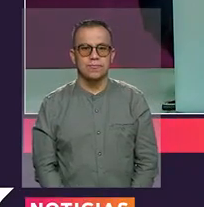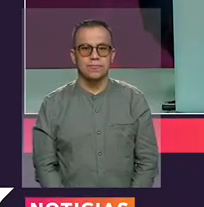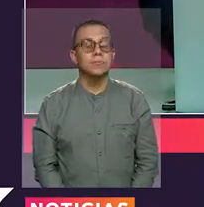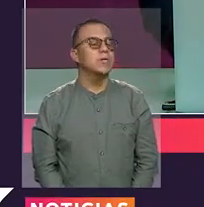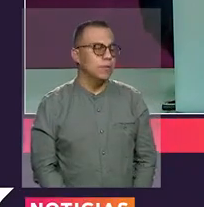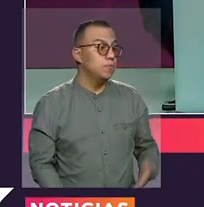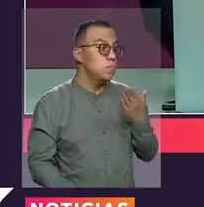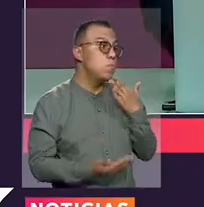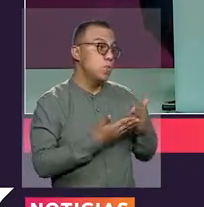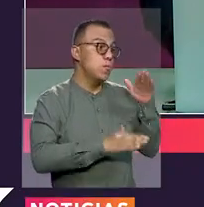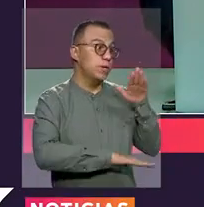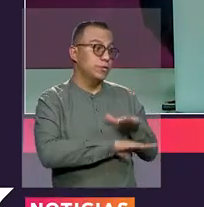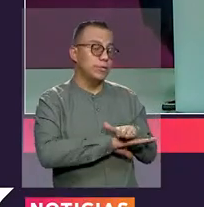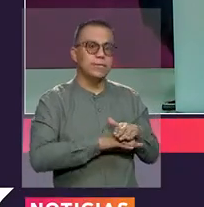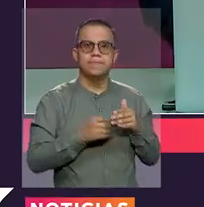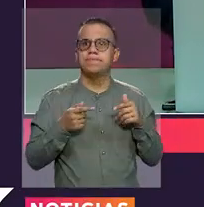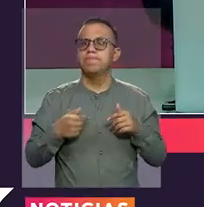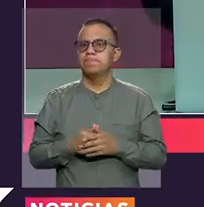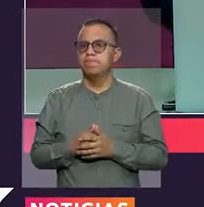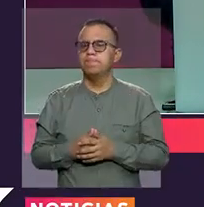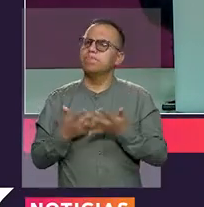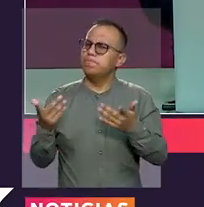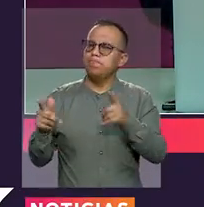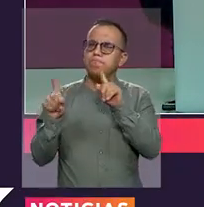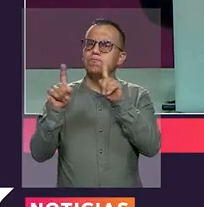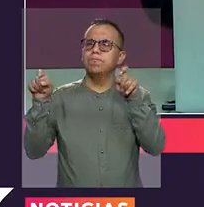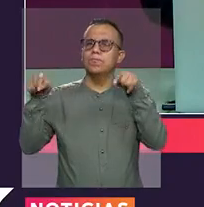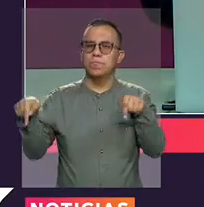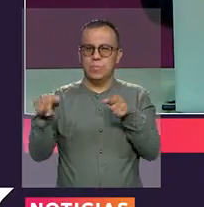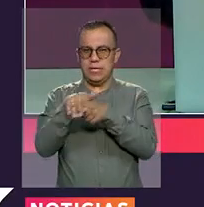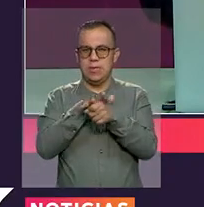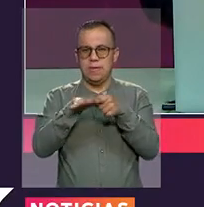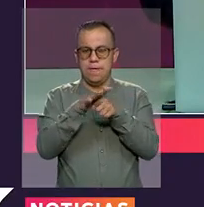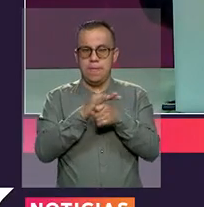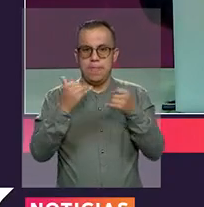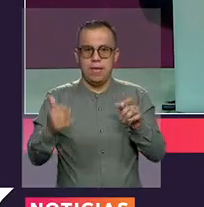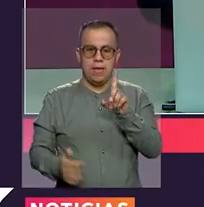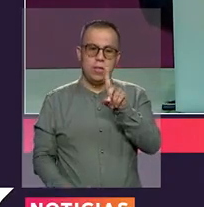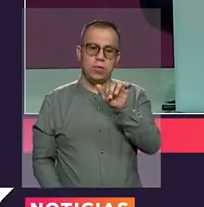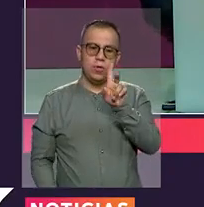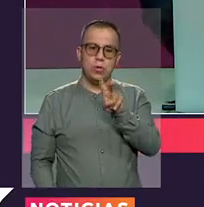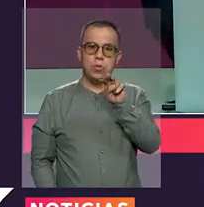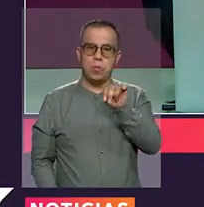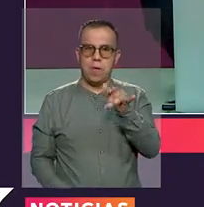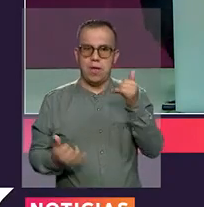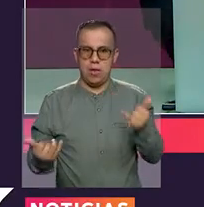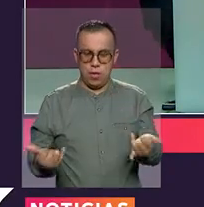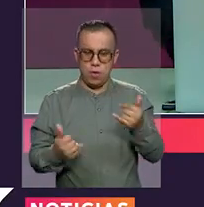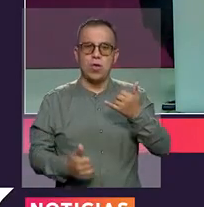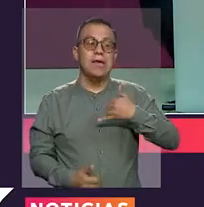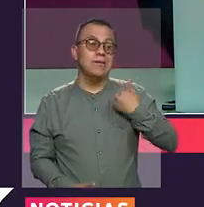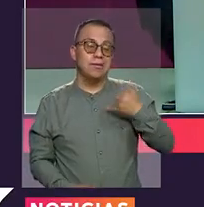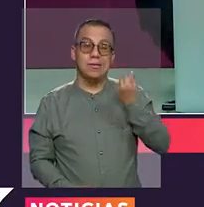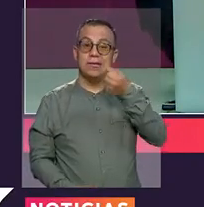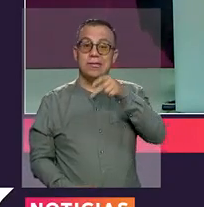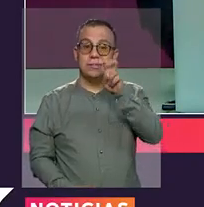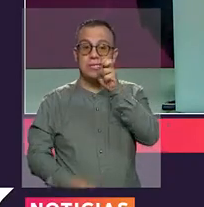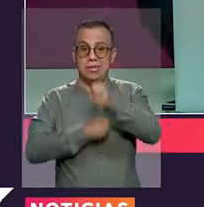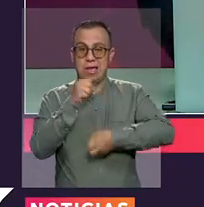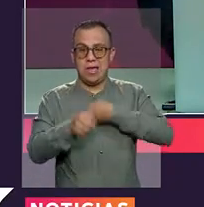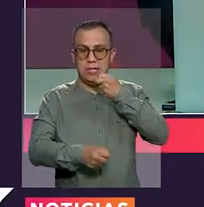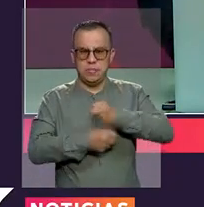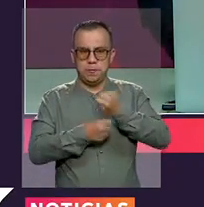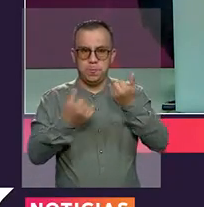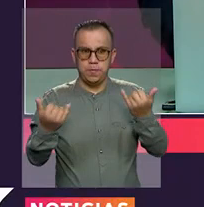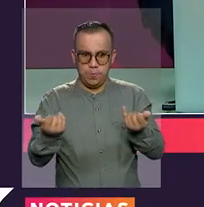Muy buenas tardes. Bueno, doctor Angulo, sobre este caso de Duván Felipe Barrios, joven de 17 años, pues que